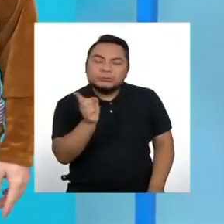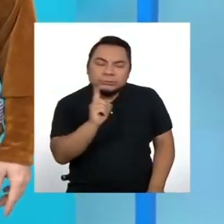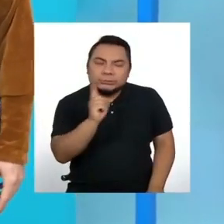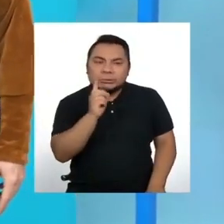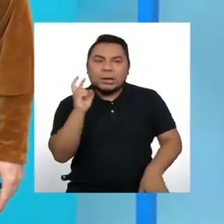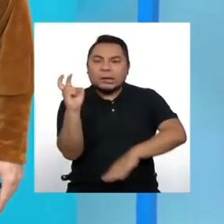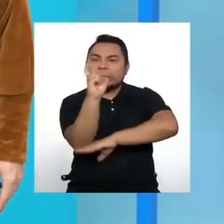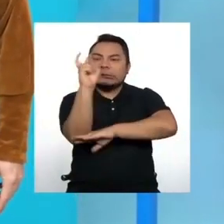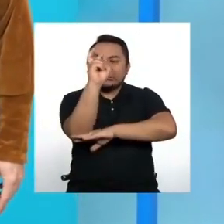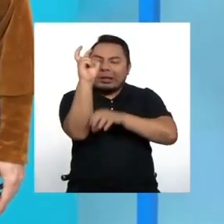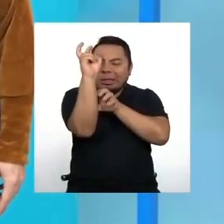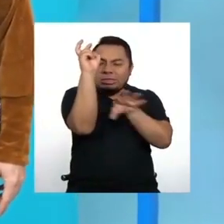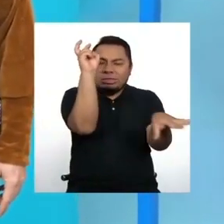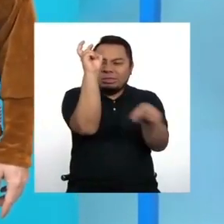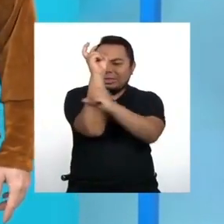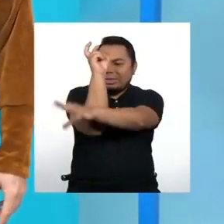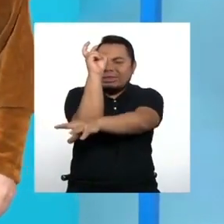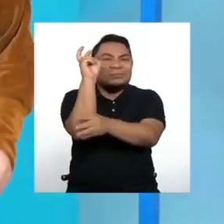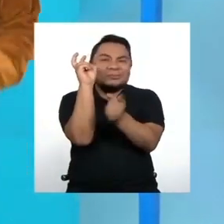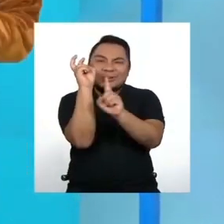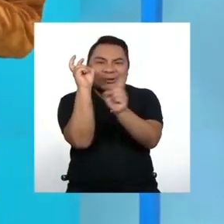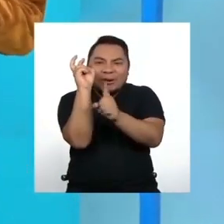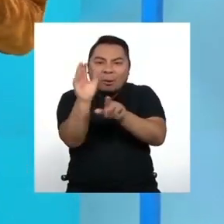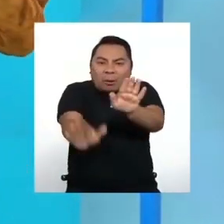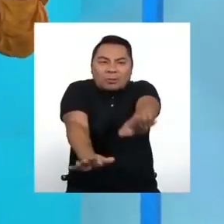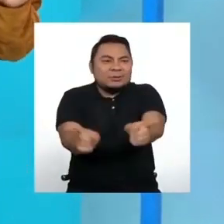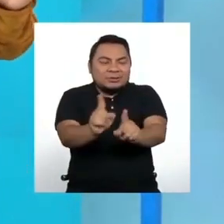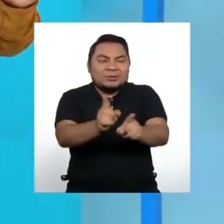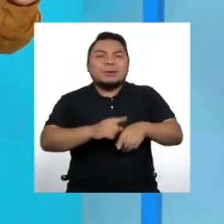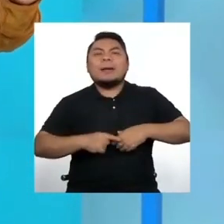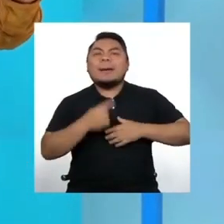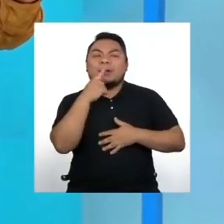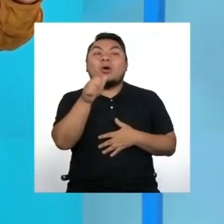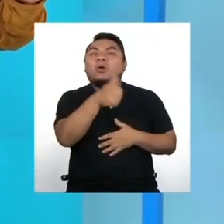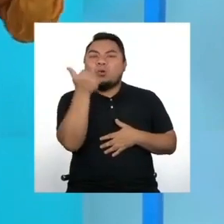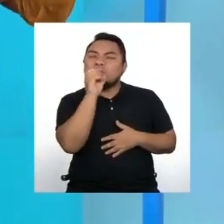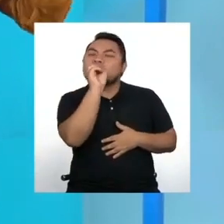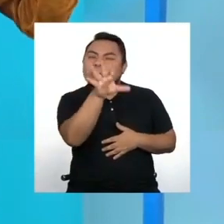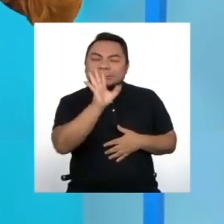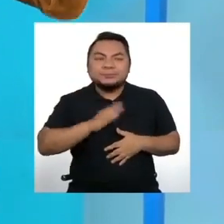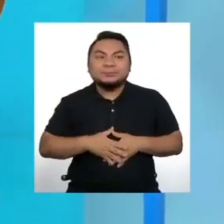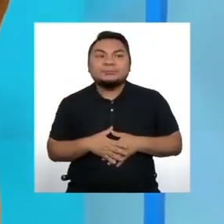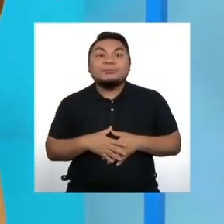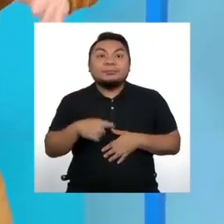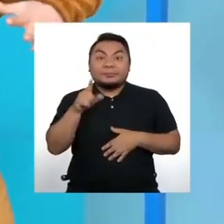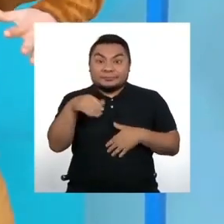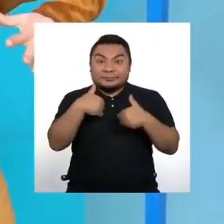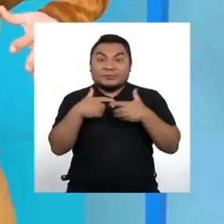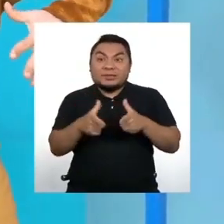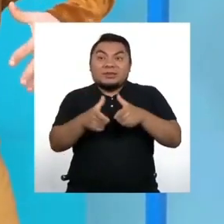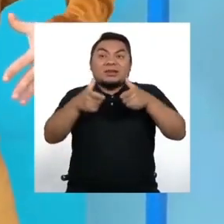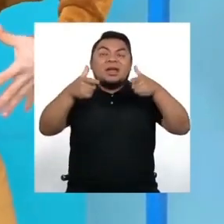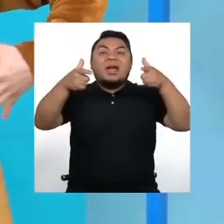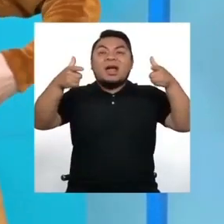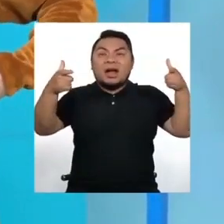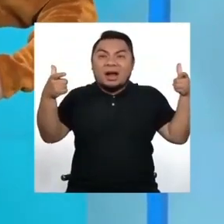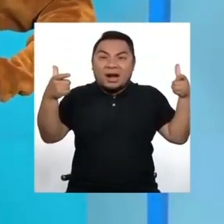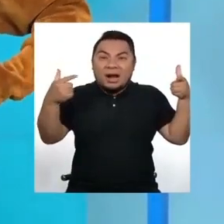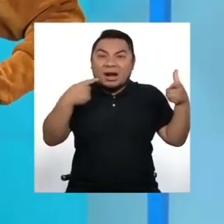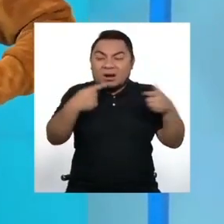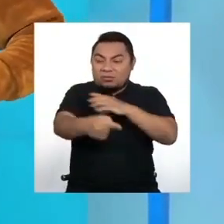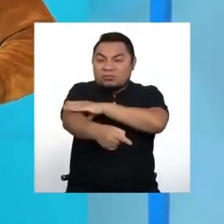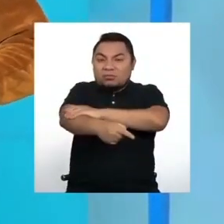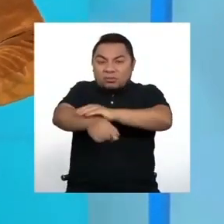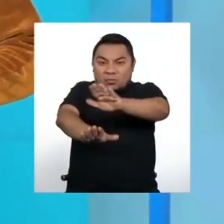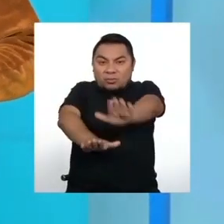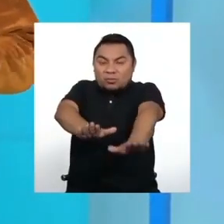del recuerdo? ¡Claro, Juanita! Así, cuando pase todo esto, recordaremos los diferentes saludos que aprendimos guardando la distancia